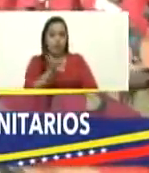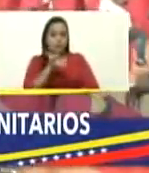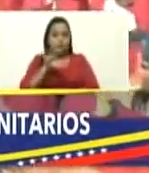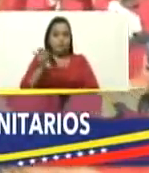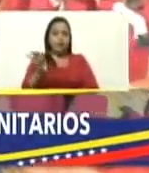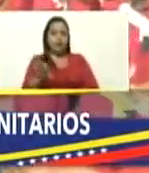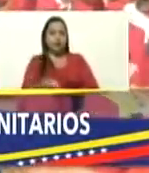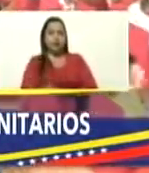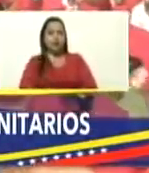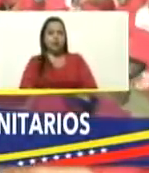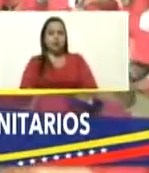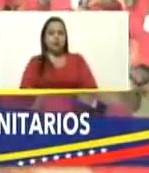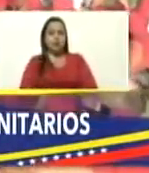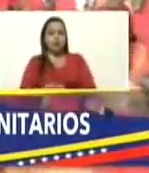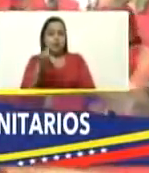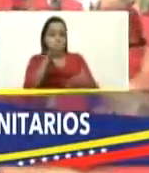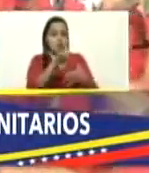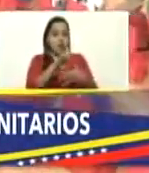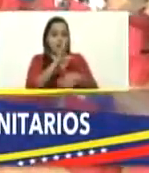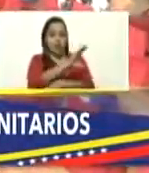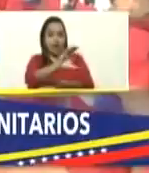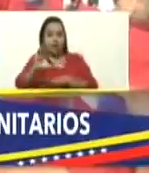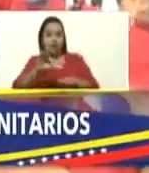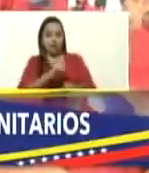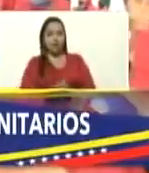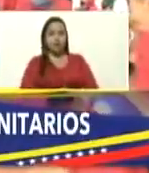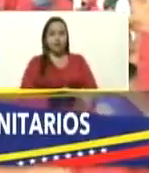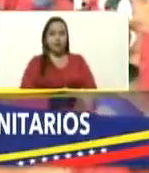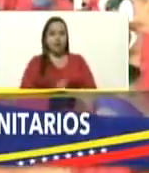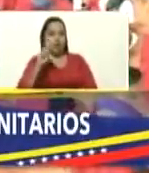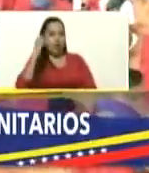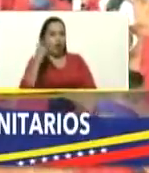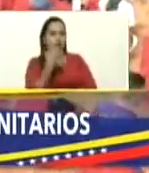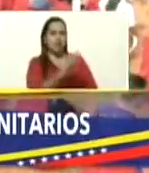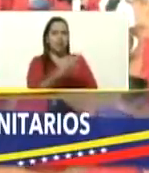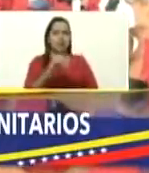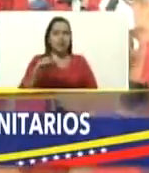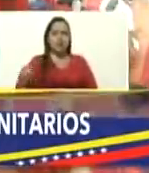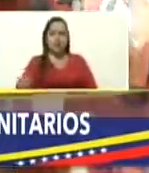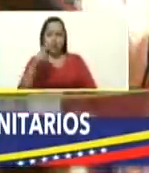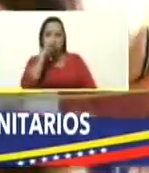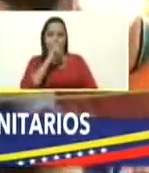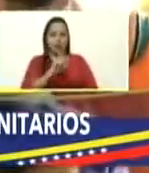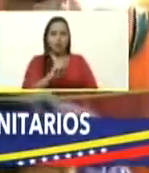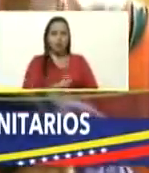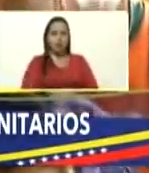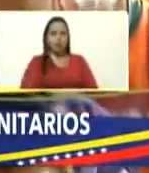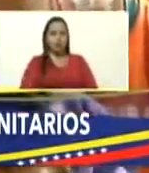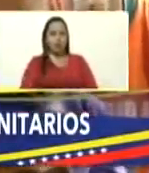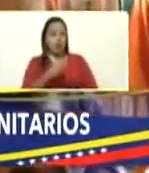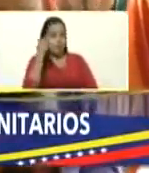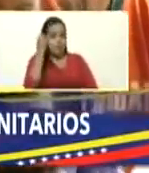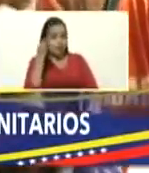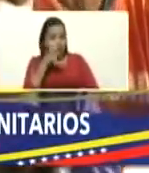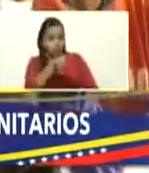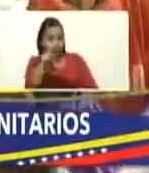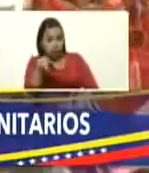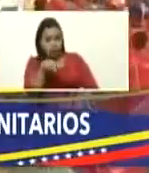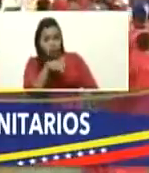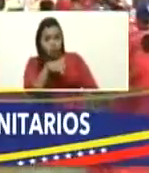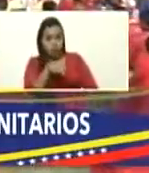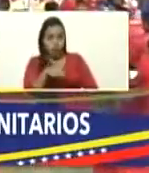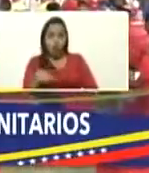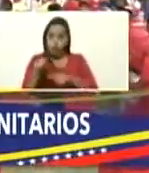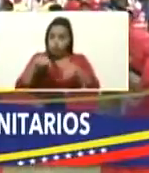patria latinoamericana caribeña, la era tricentenaria. Piensen en eso. Ustedes son